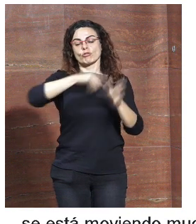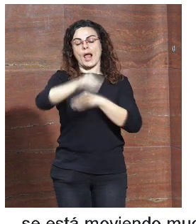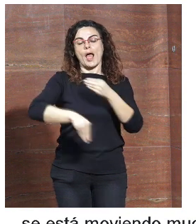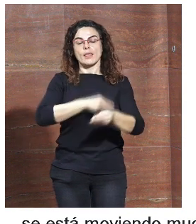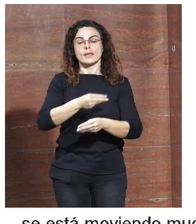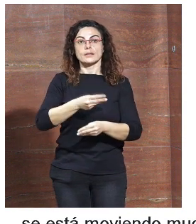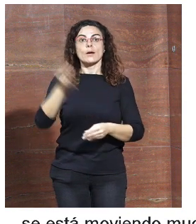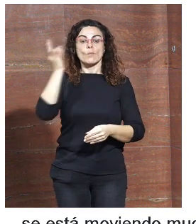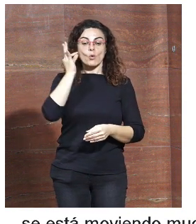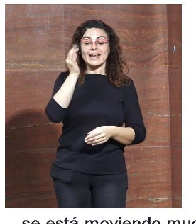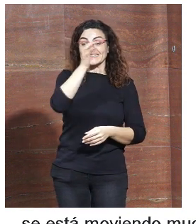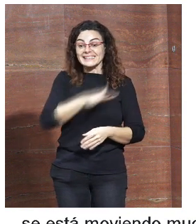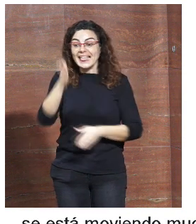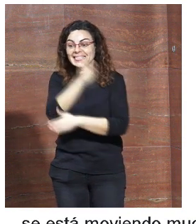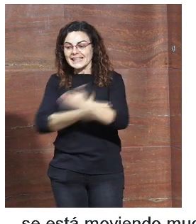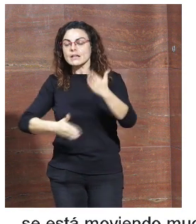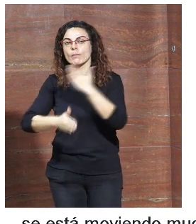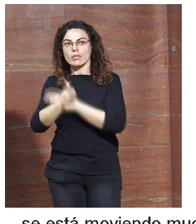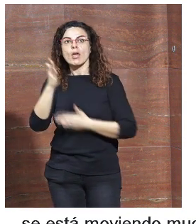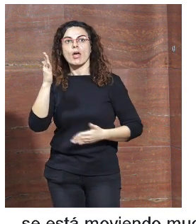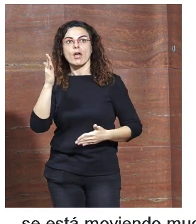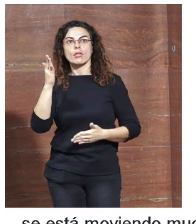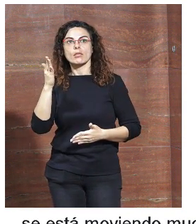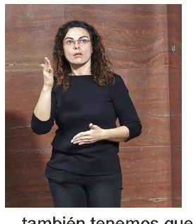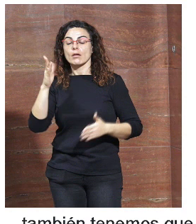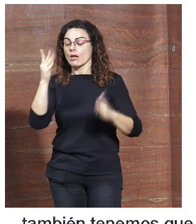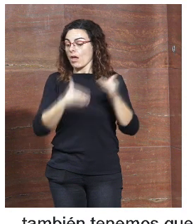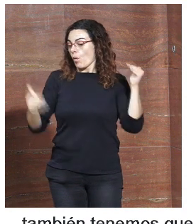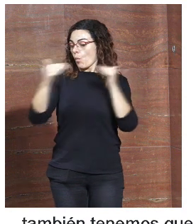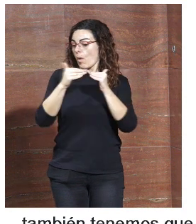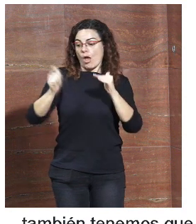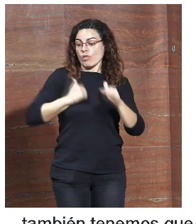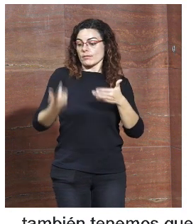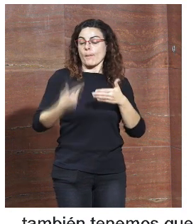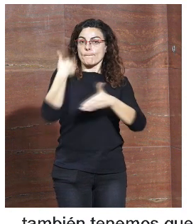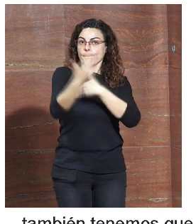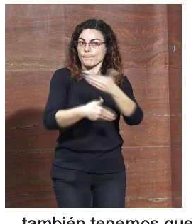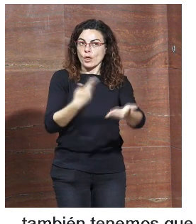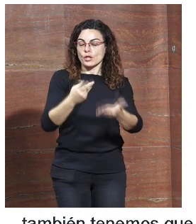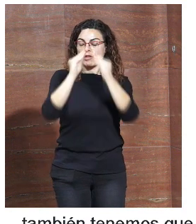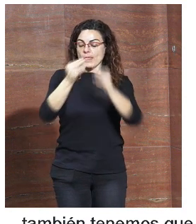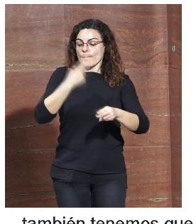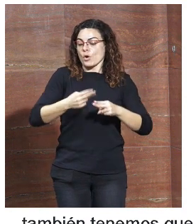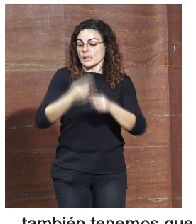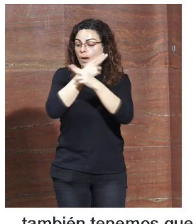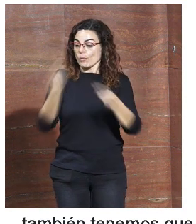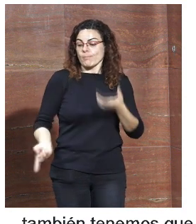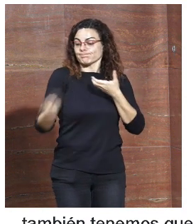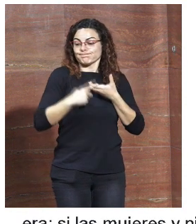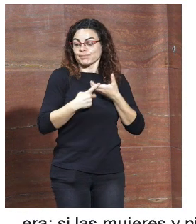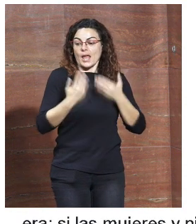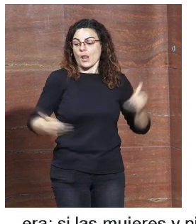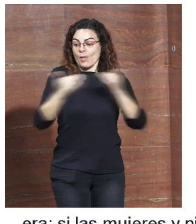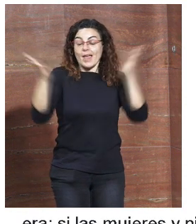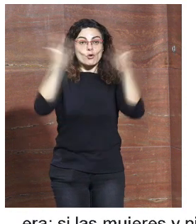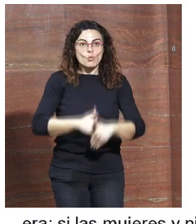bueno, si las mujeres y las niñas con discapacidad no participan en igualdad en los procesos de elaboración de políticas públicas y normativa, ni en